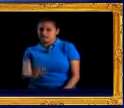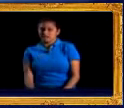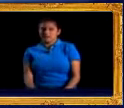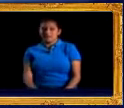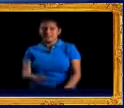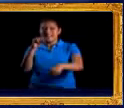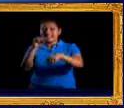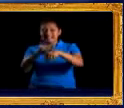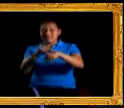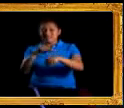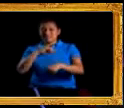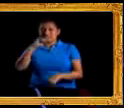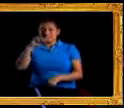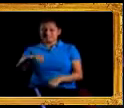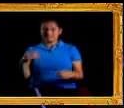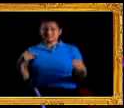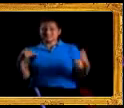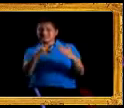El tiempo está cerca.